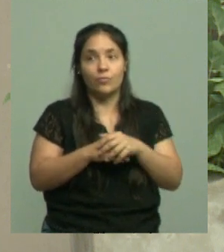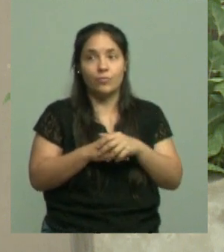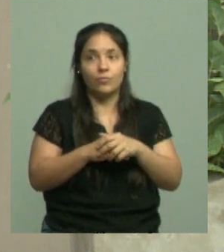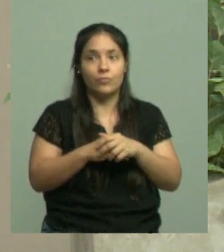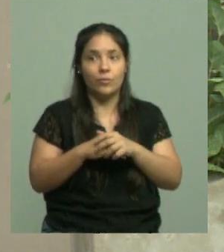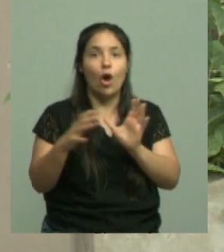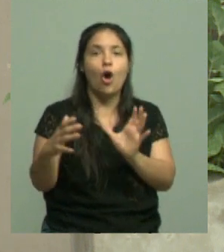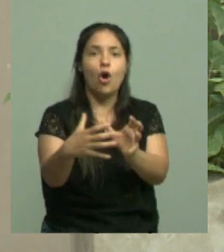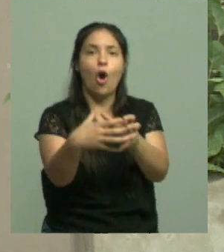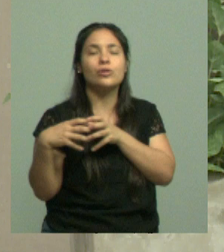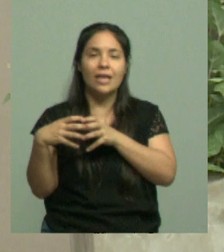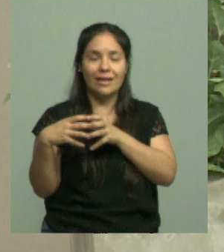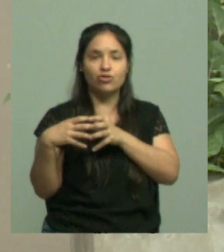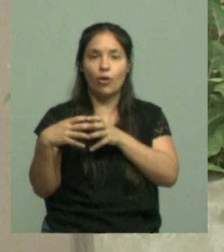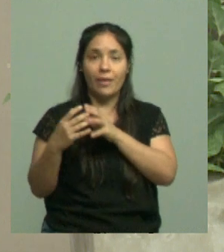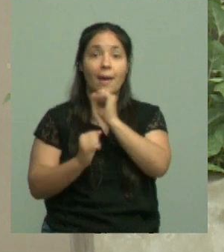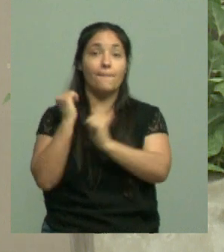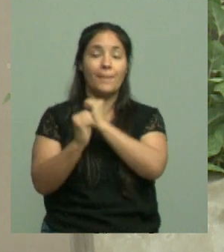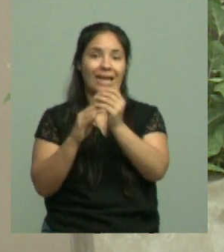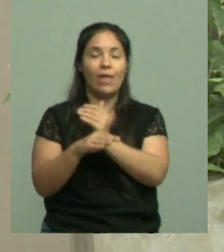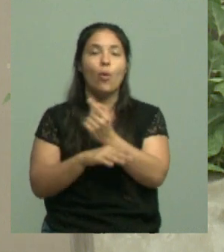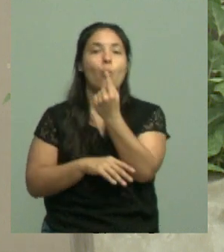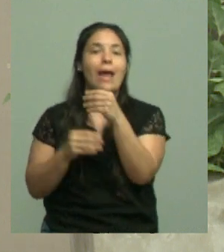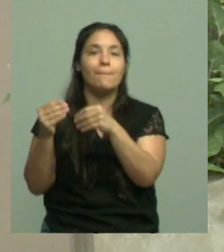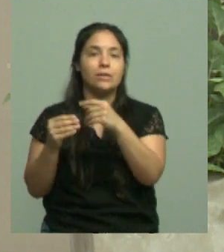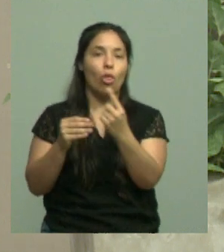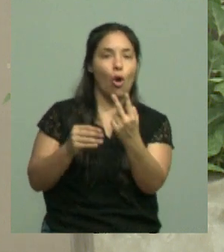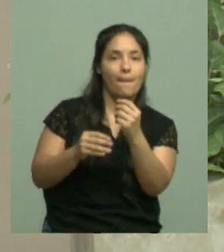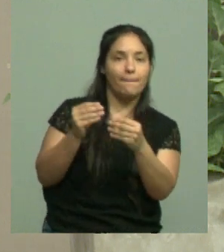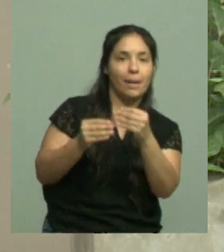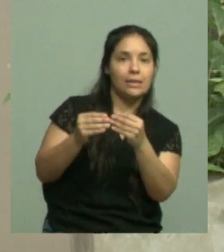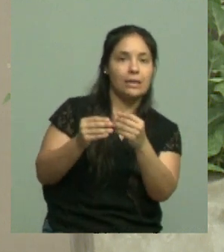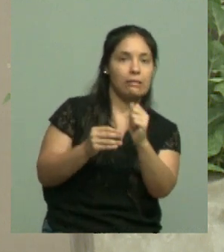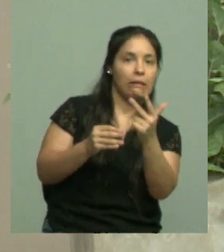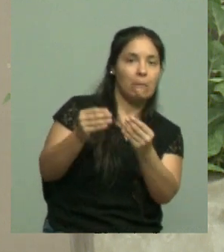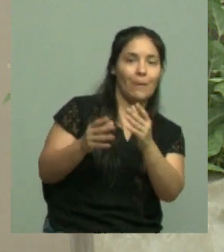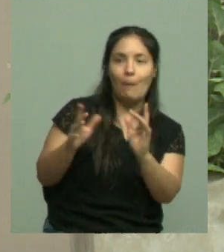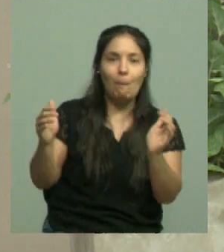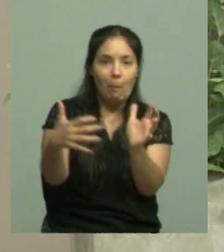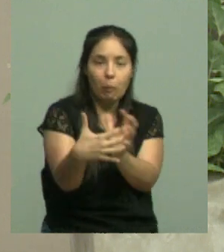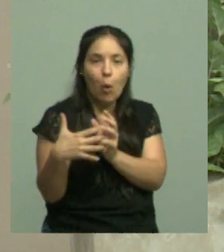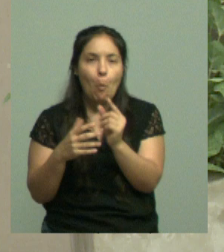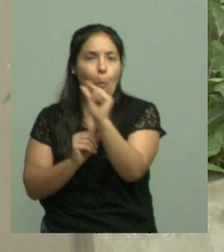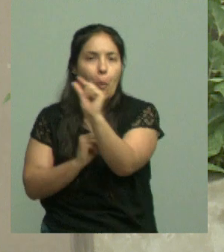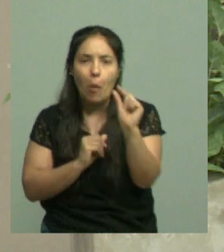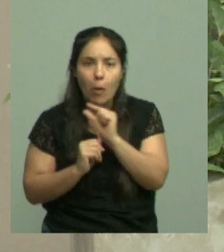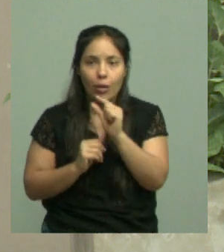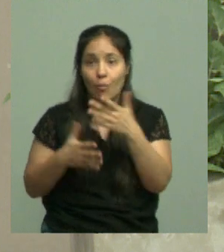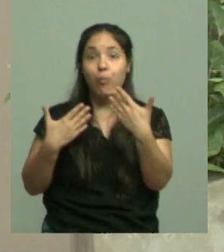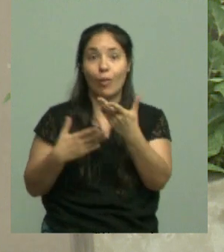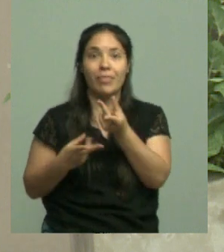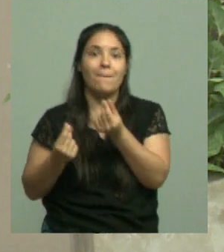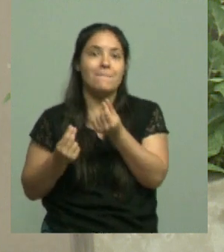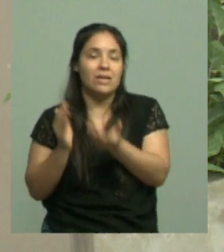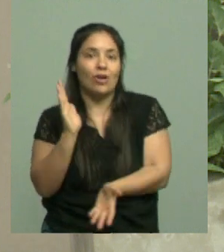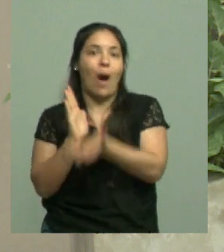esa concentración de mercado hace que esas empresas puedan sobremarcar, tener procesos de remarcación mayores